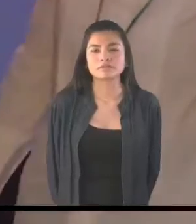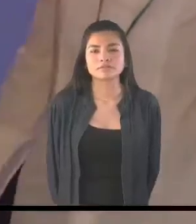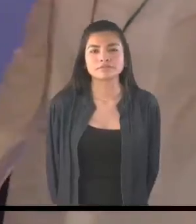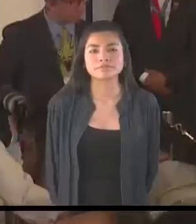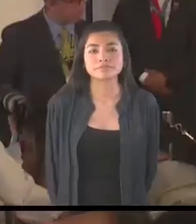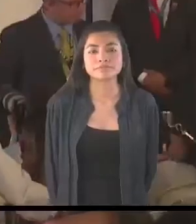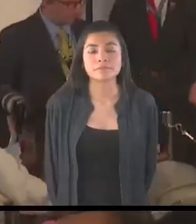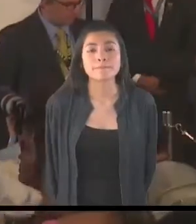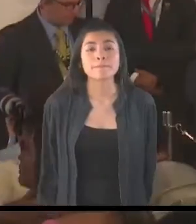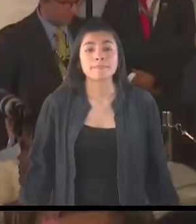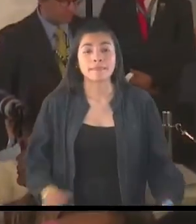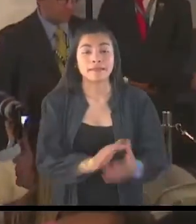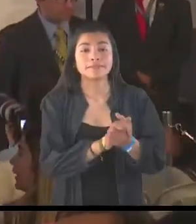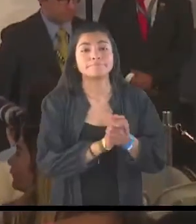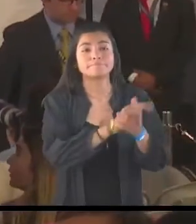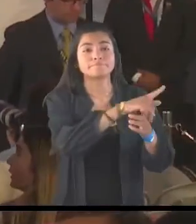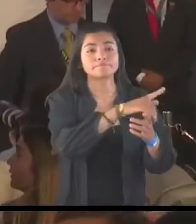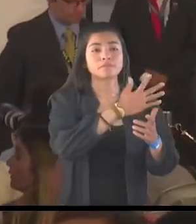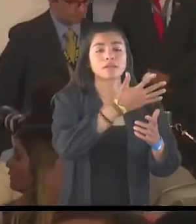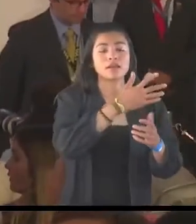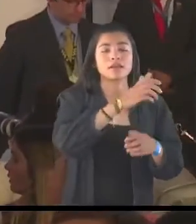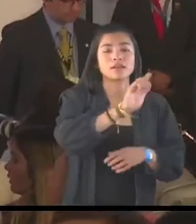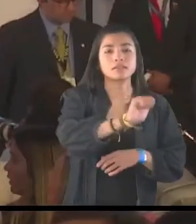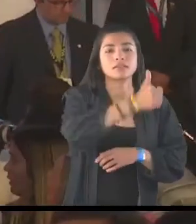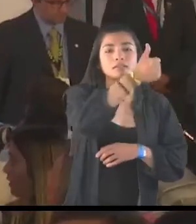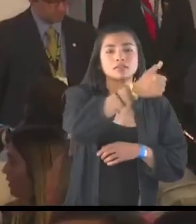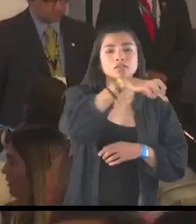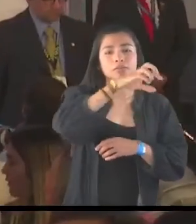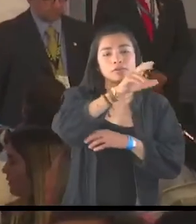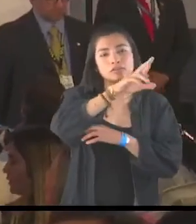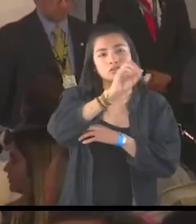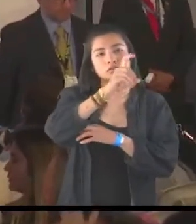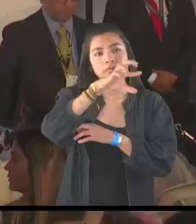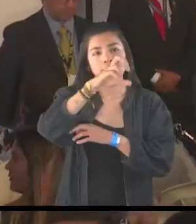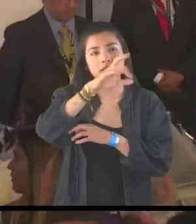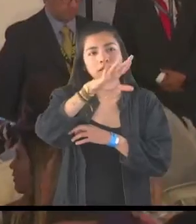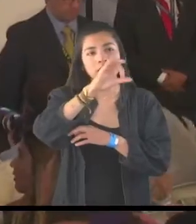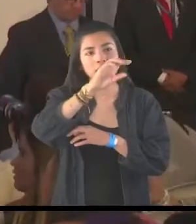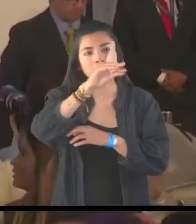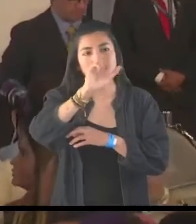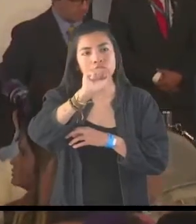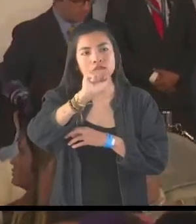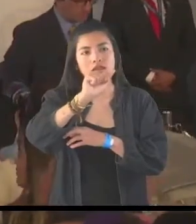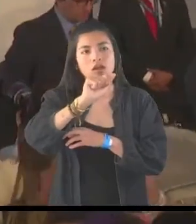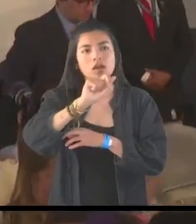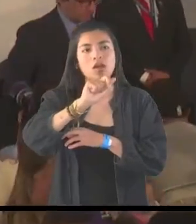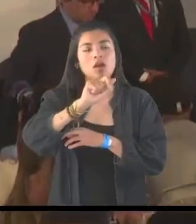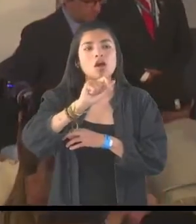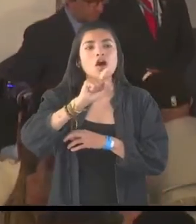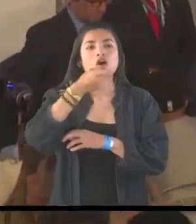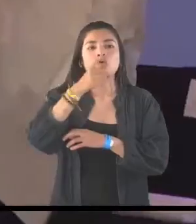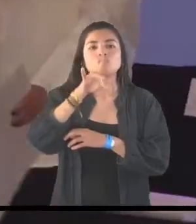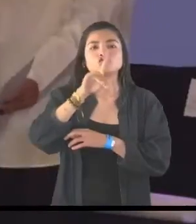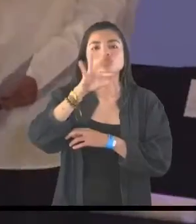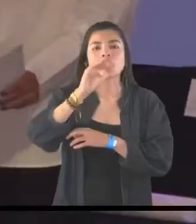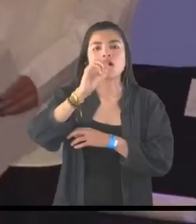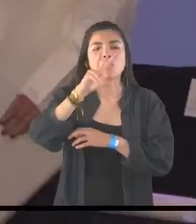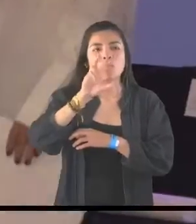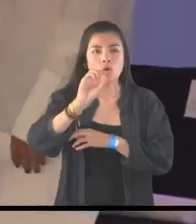Saludamos al director de Prosperidad Social, Gustavo Bolívar, quien acaba de llegar a nuestra conmemoración.